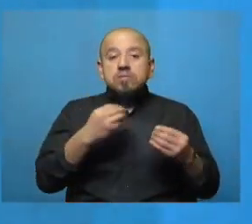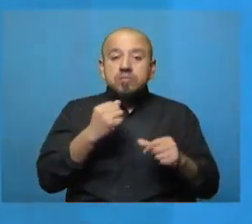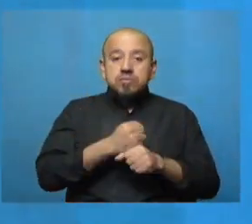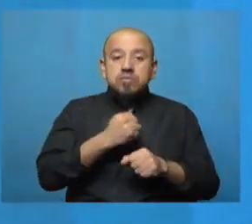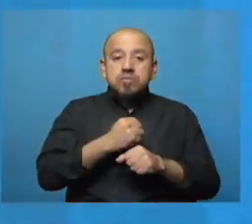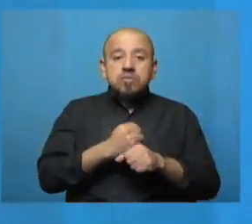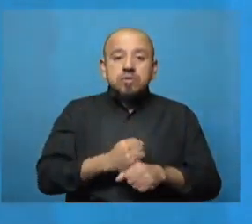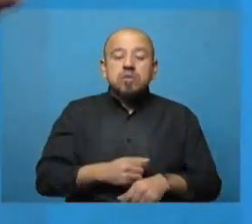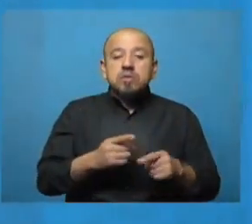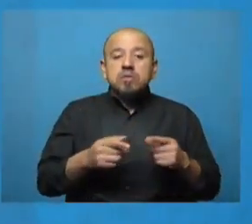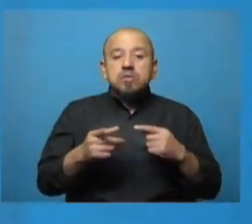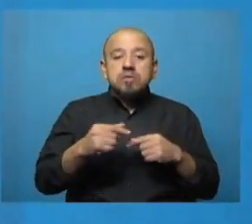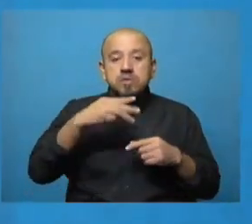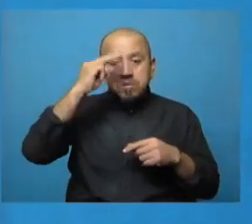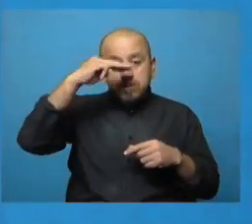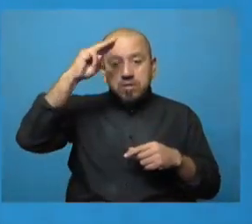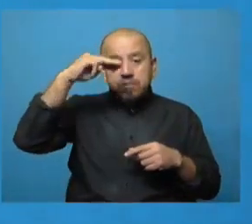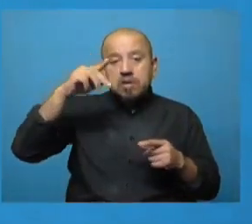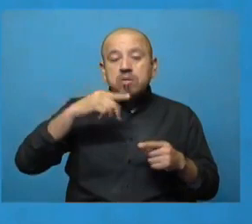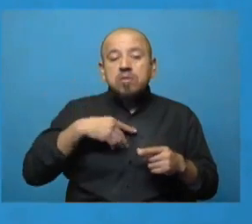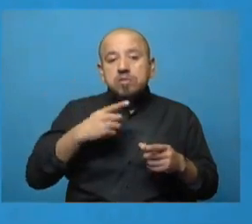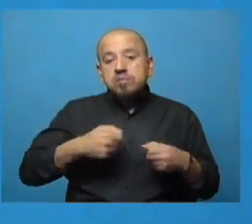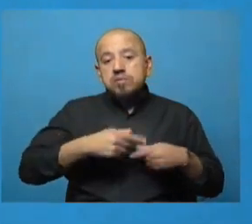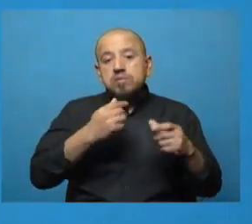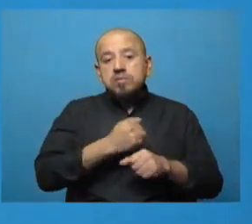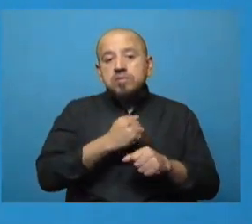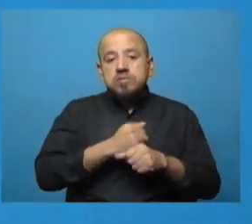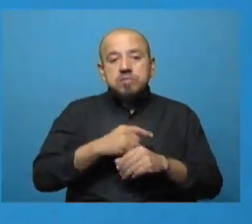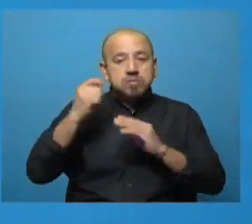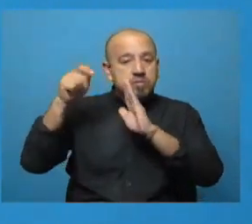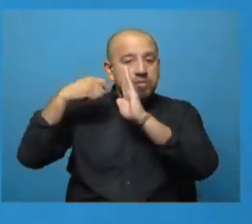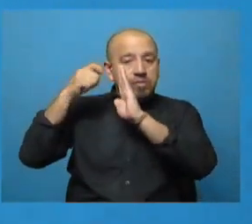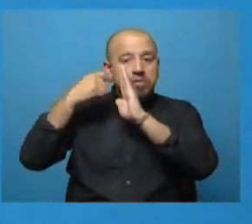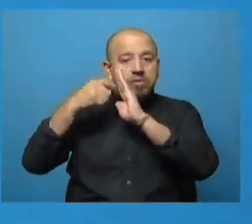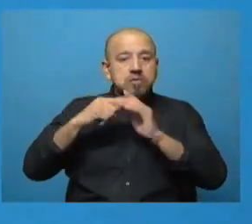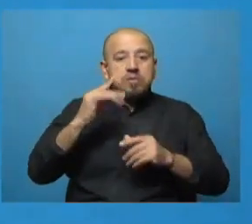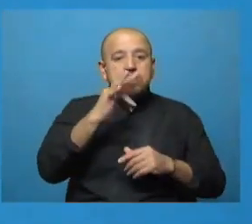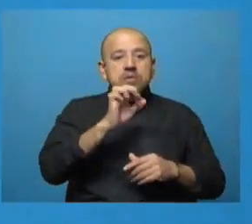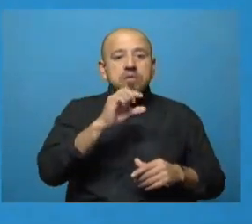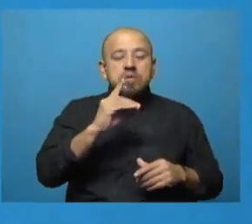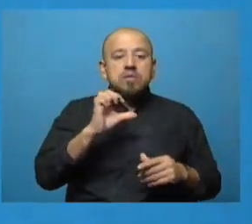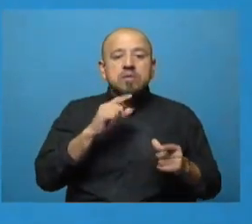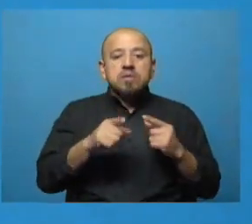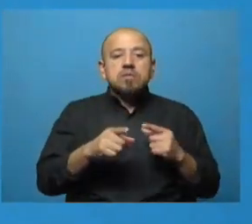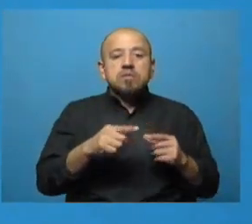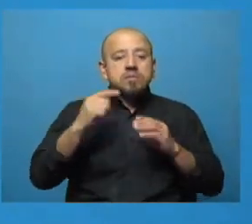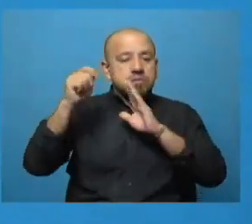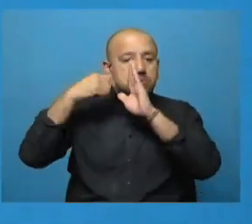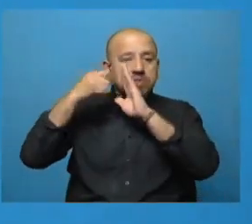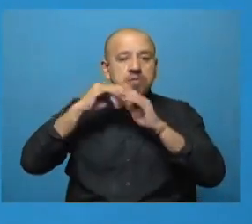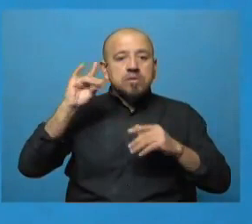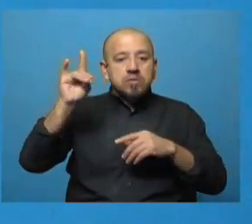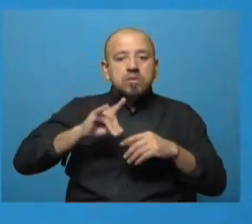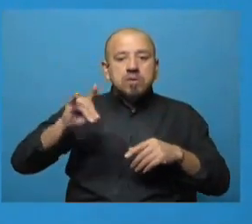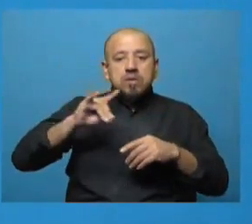mucho mucho mucho para México una película que produjo Fede hace poquito es una película boliviana